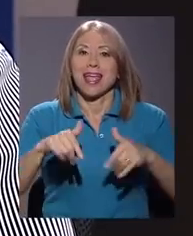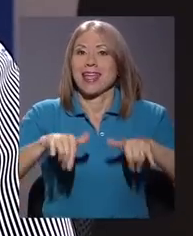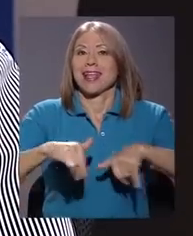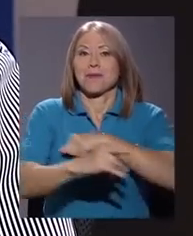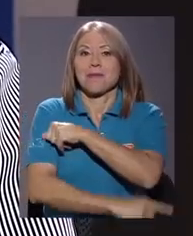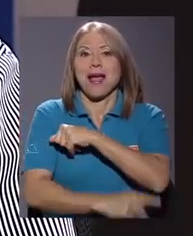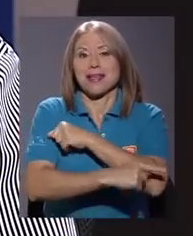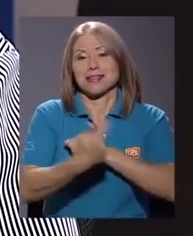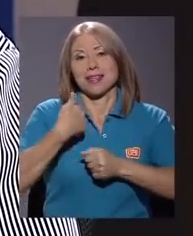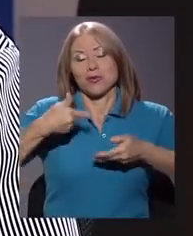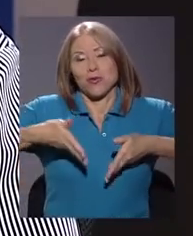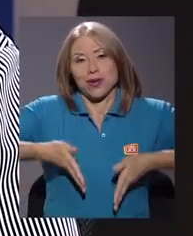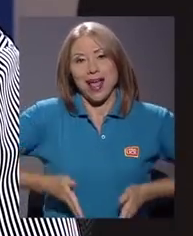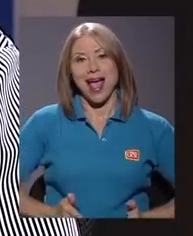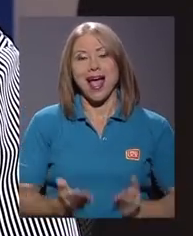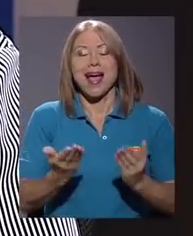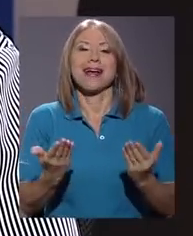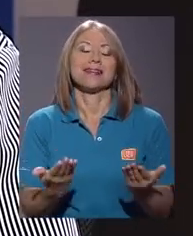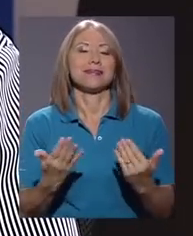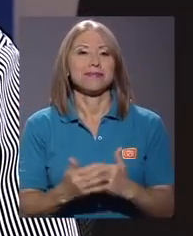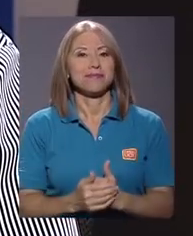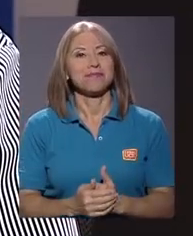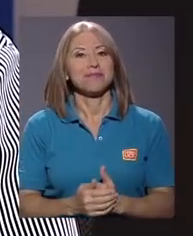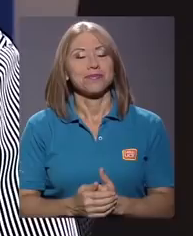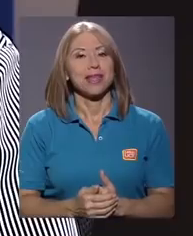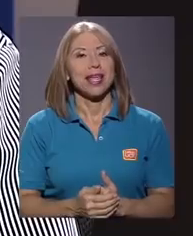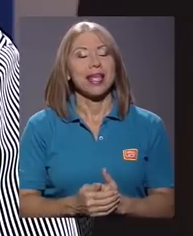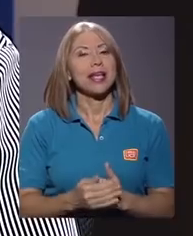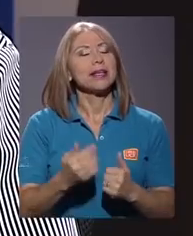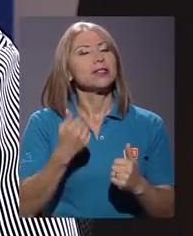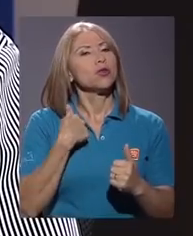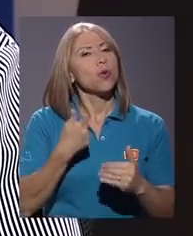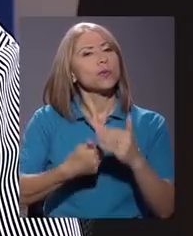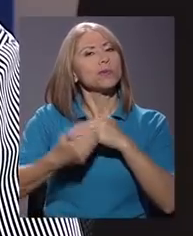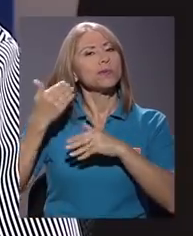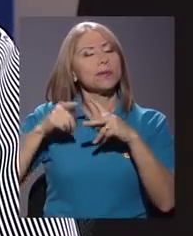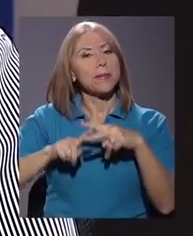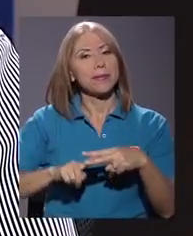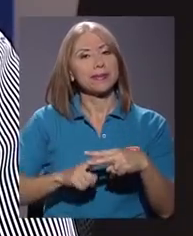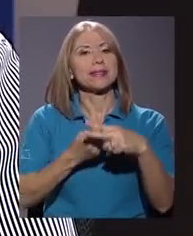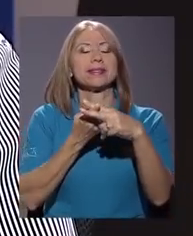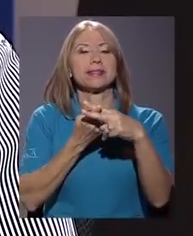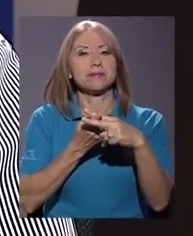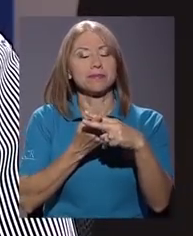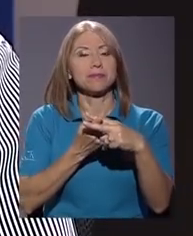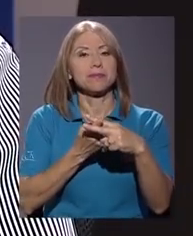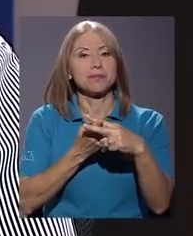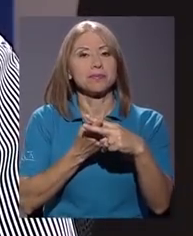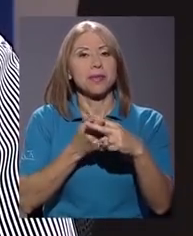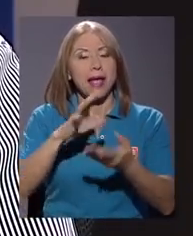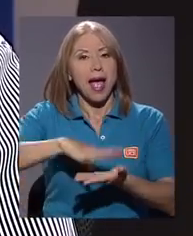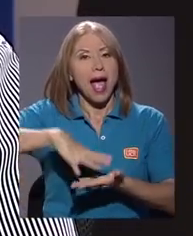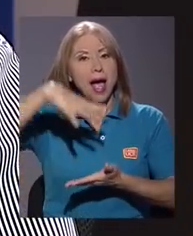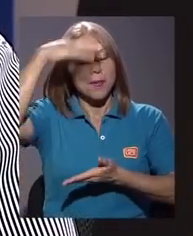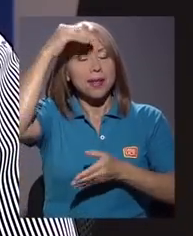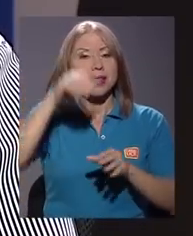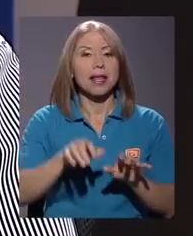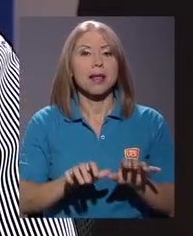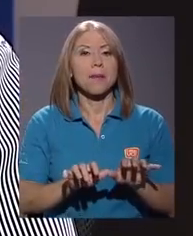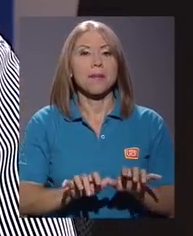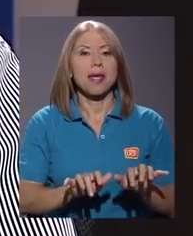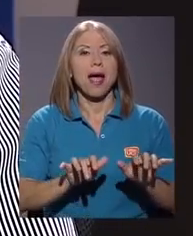vio nacer y eh empecé eh a Aprender piano